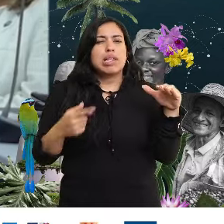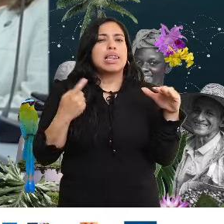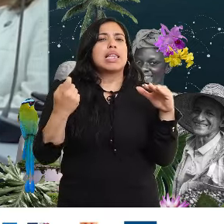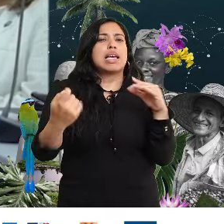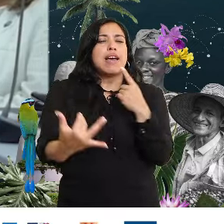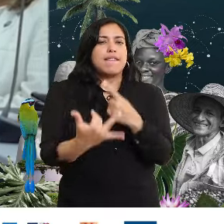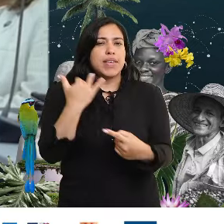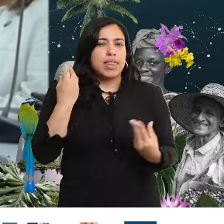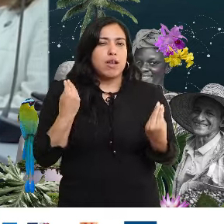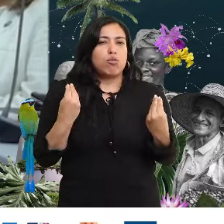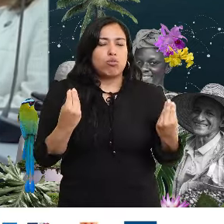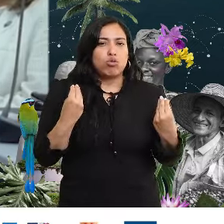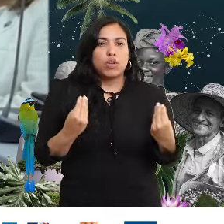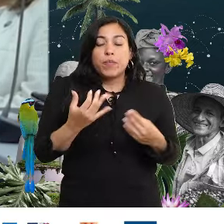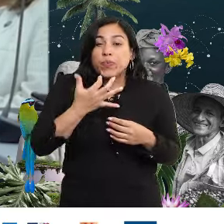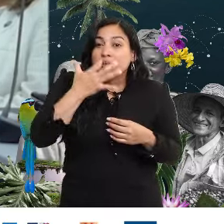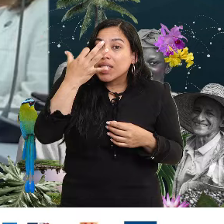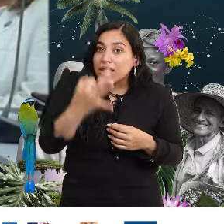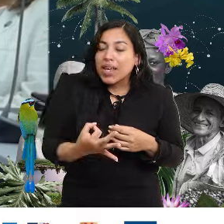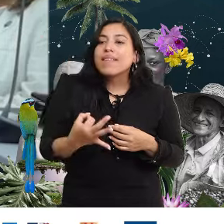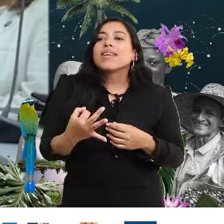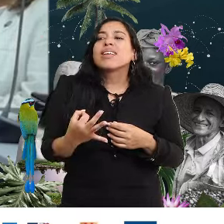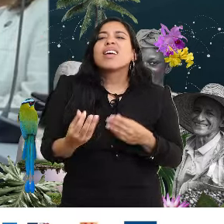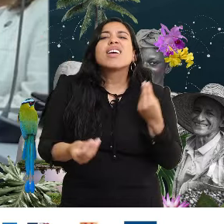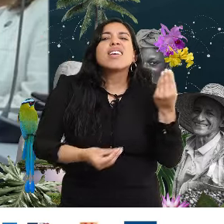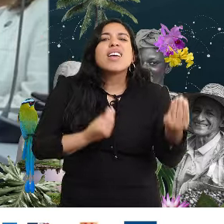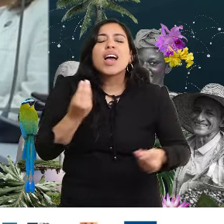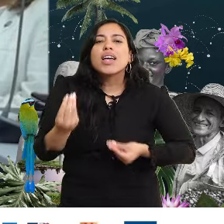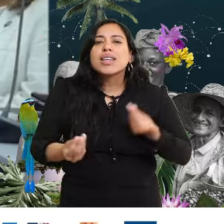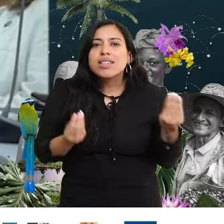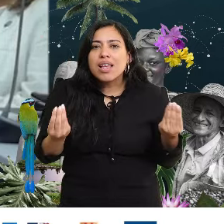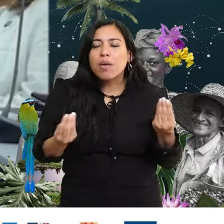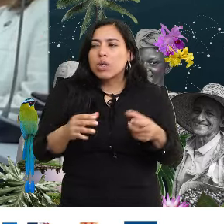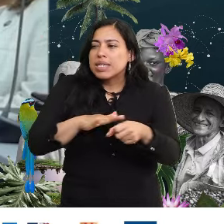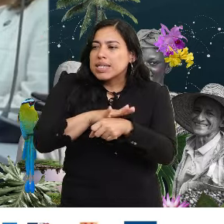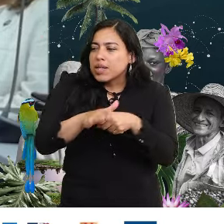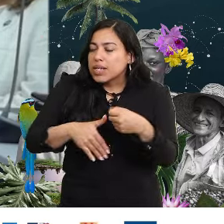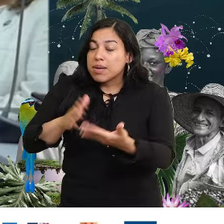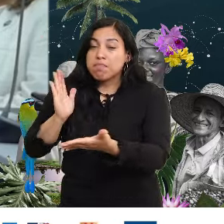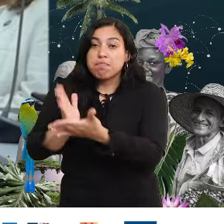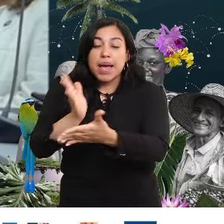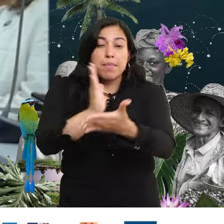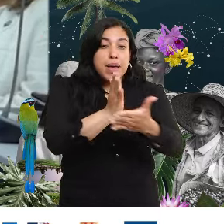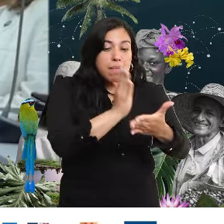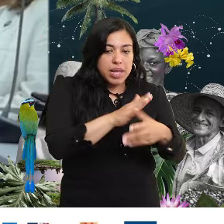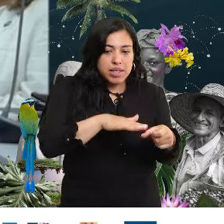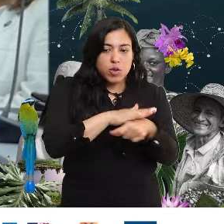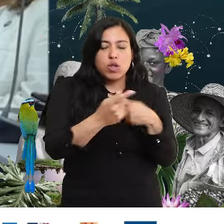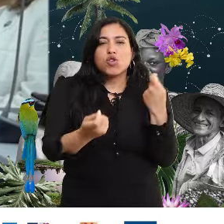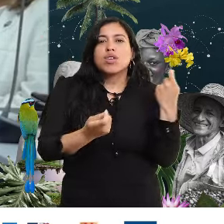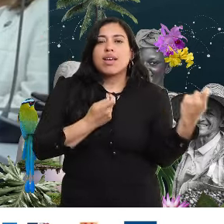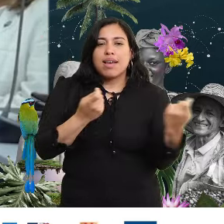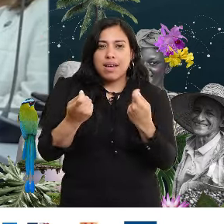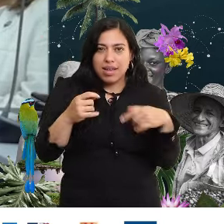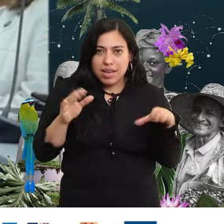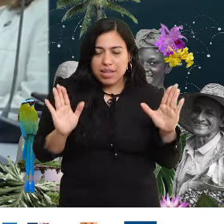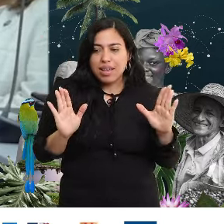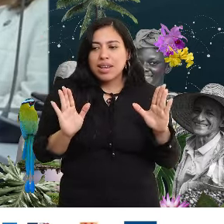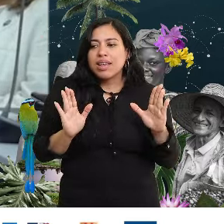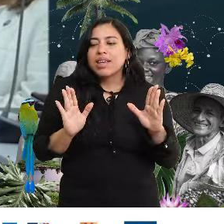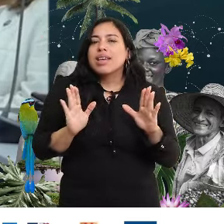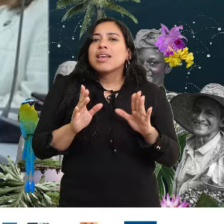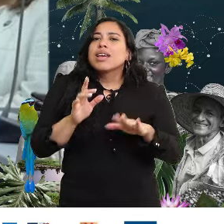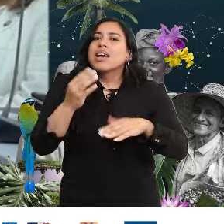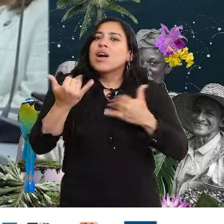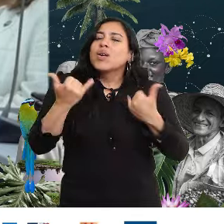vulnerabilidad, y simultáneamente tenemos que manejar esas situaciones que ya se presentan y al tiempo tratar de